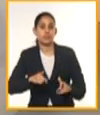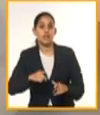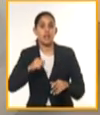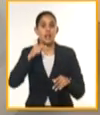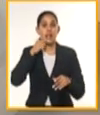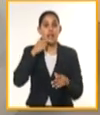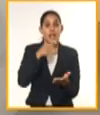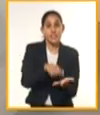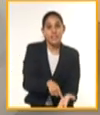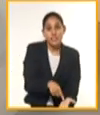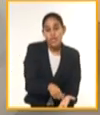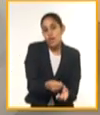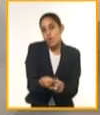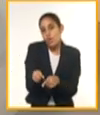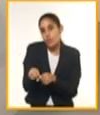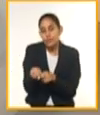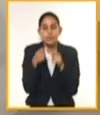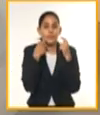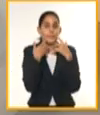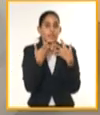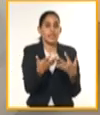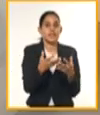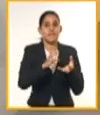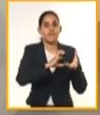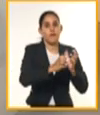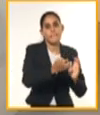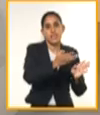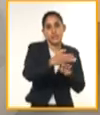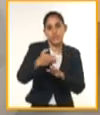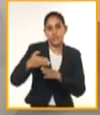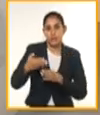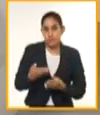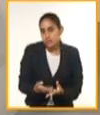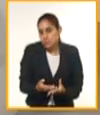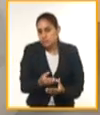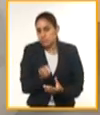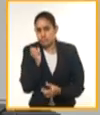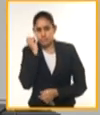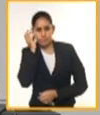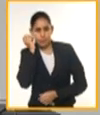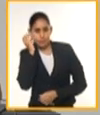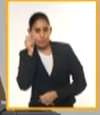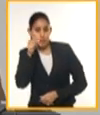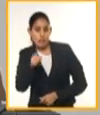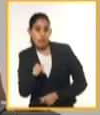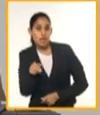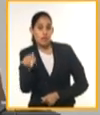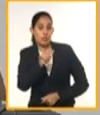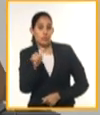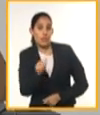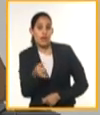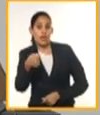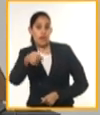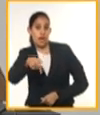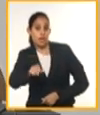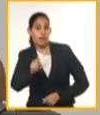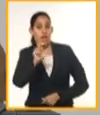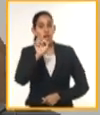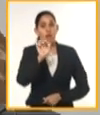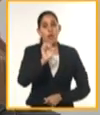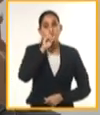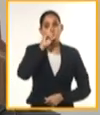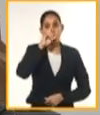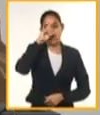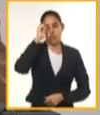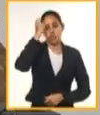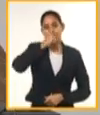todos los movimientos que crearon y han sido financiados con la USAID. La propia USAID, que ahora hemos visto